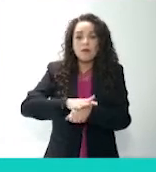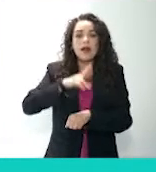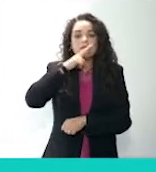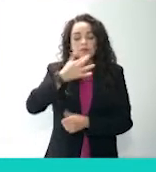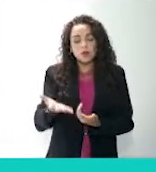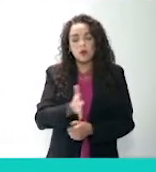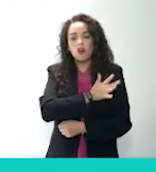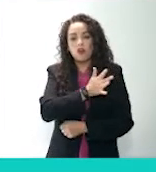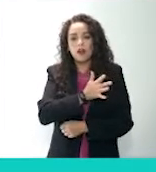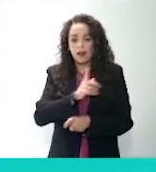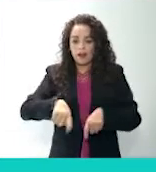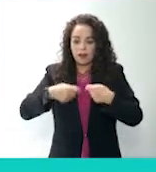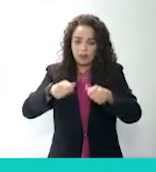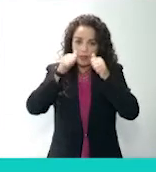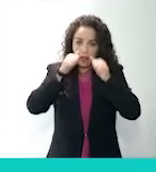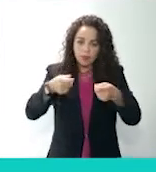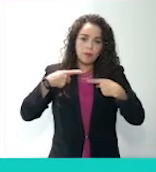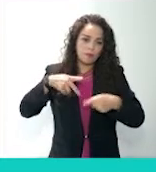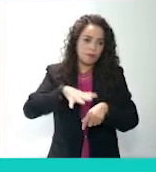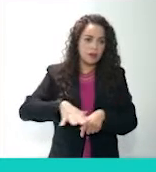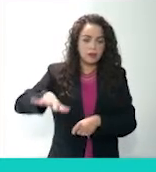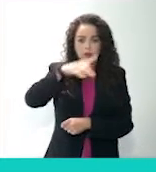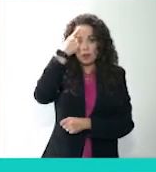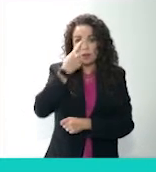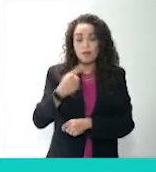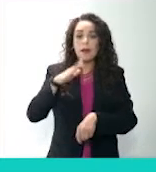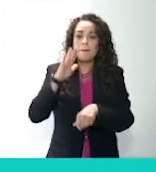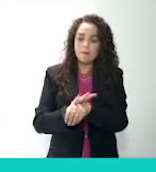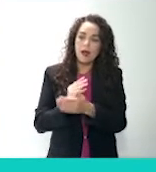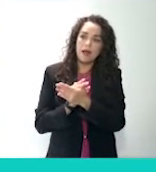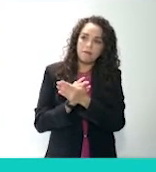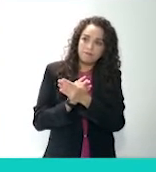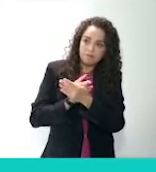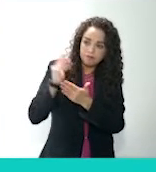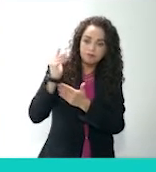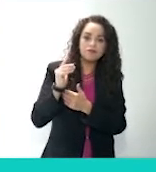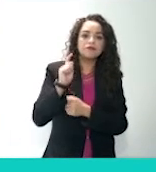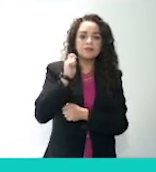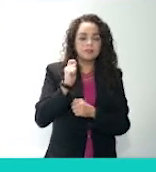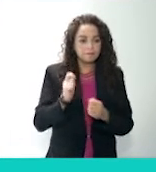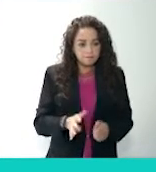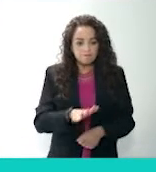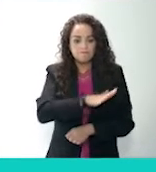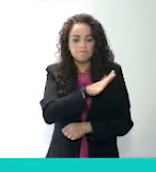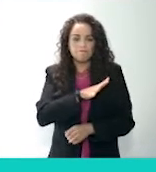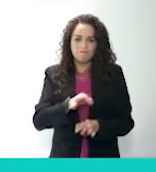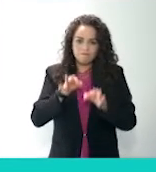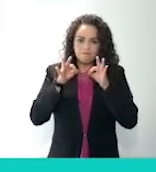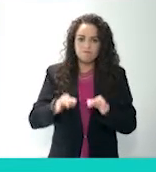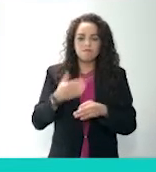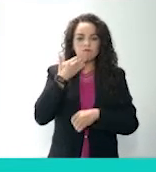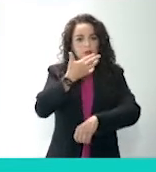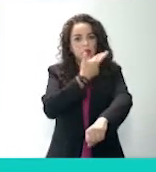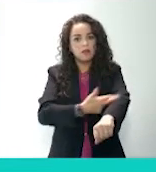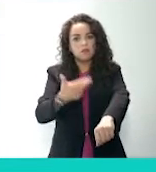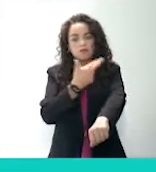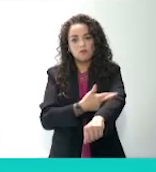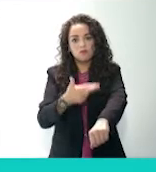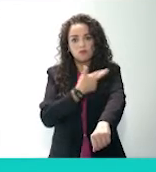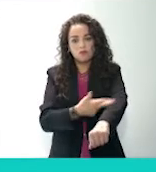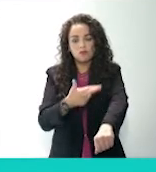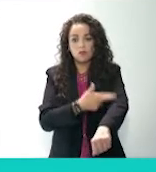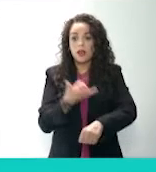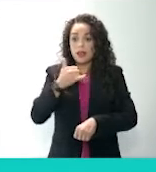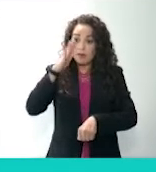que se ofrecen a los ciudadanos con el fin de aumentar la eficiencia y eficacia de la gestión pública e incrementar